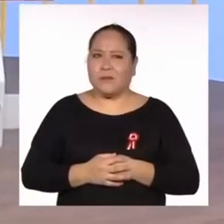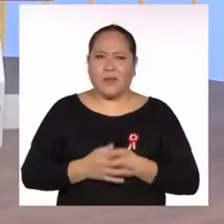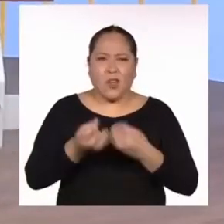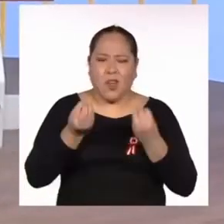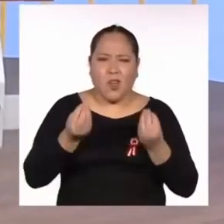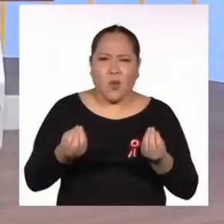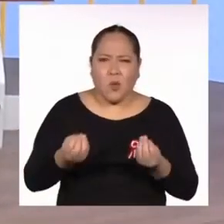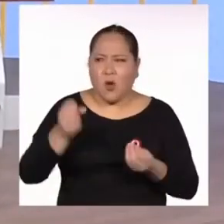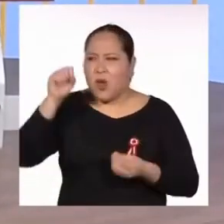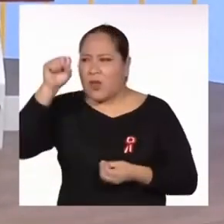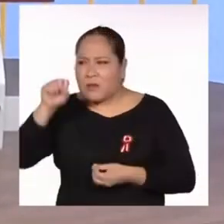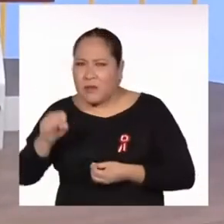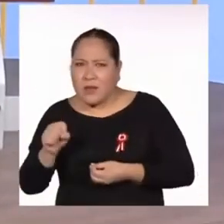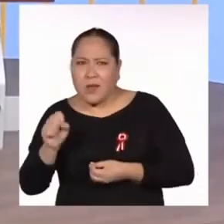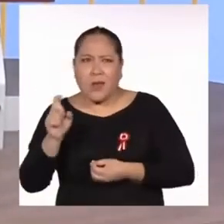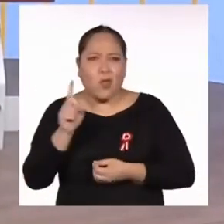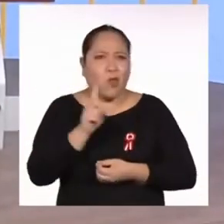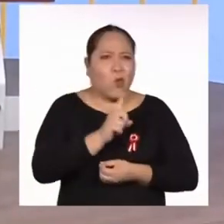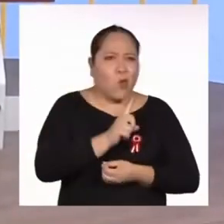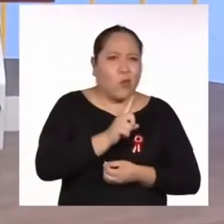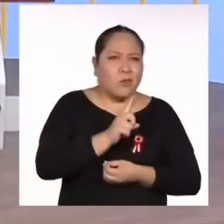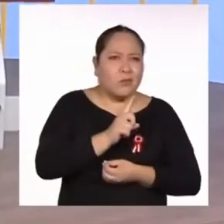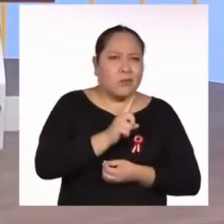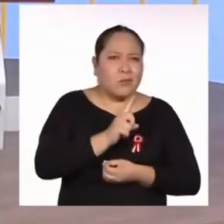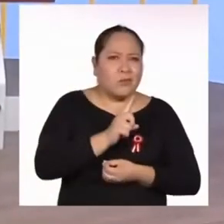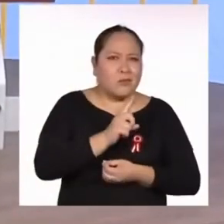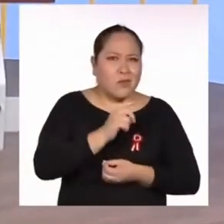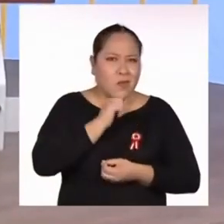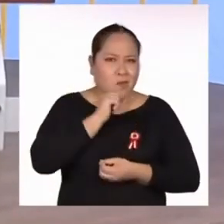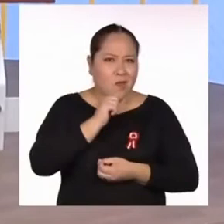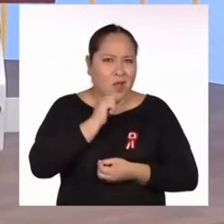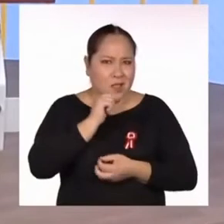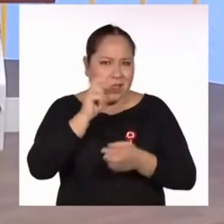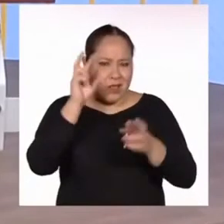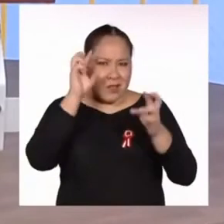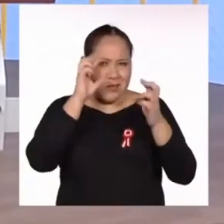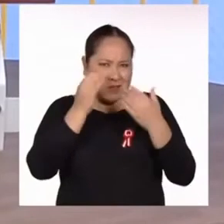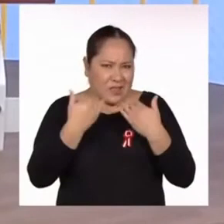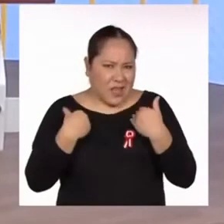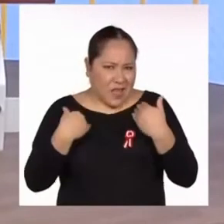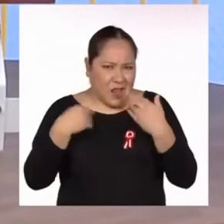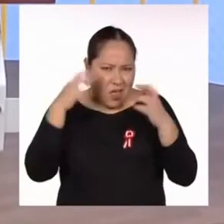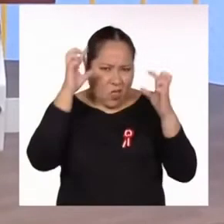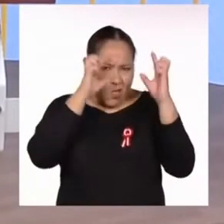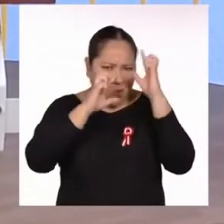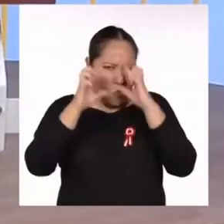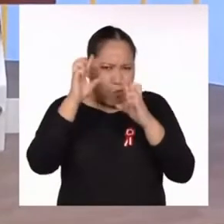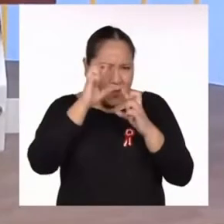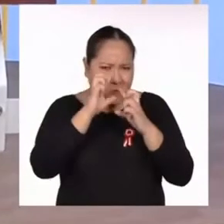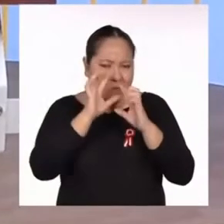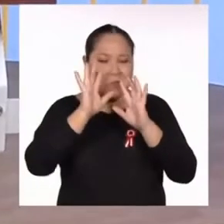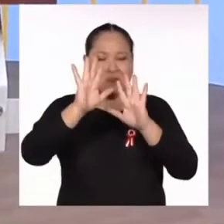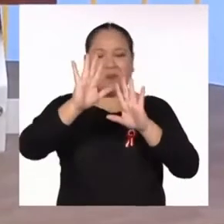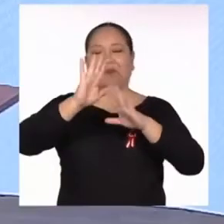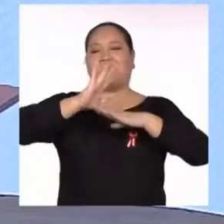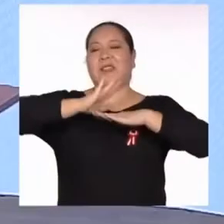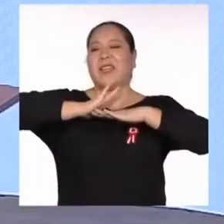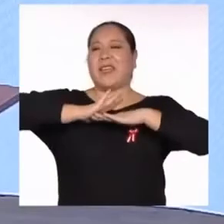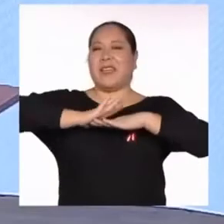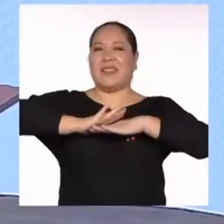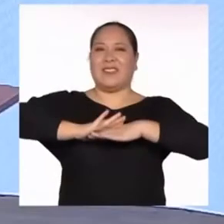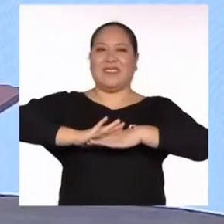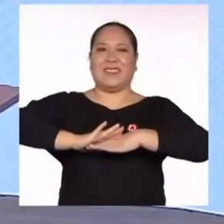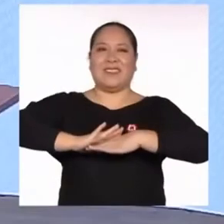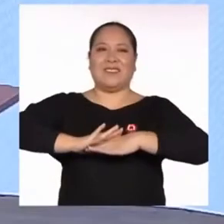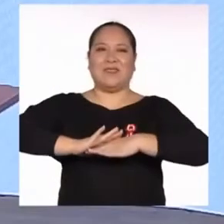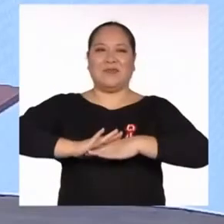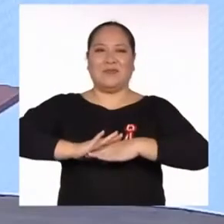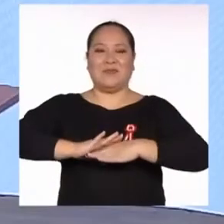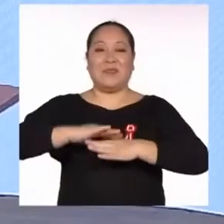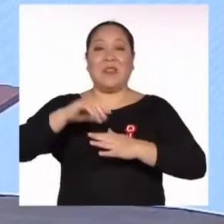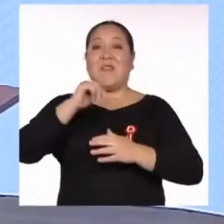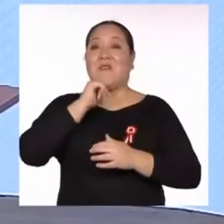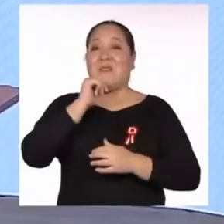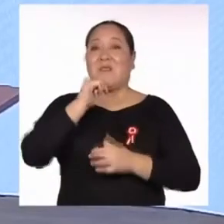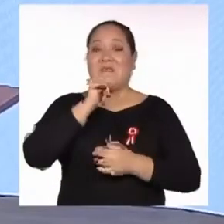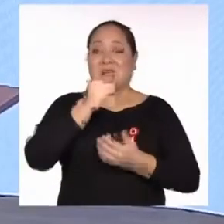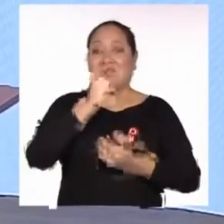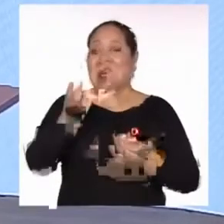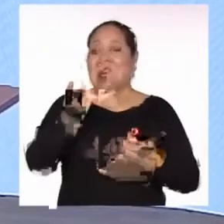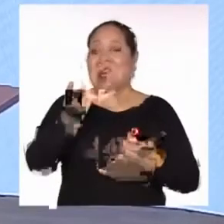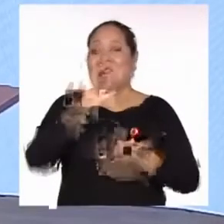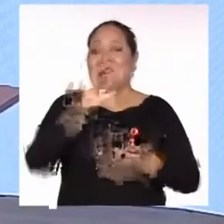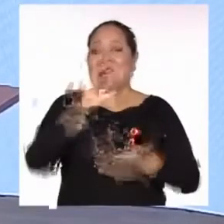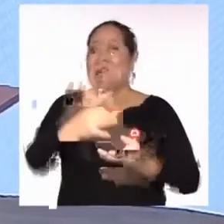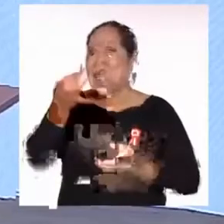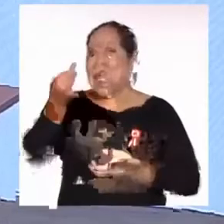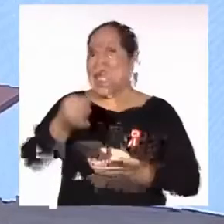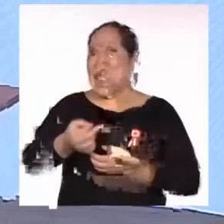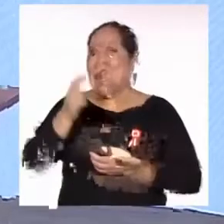como que si no aún hay duda por lo que veo pero tranquilos aún hay más pero